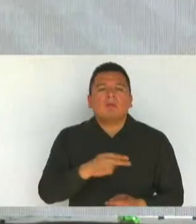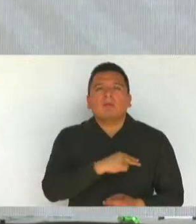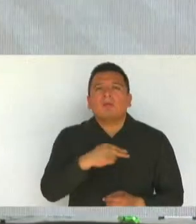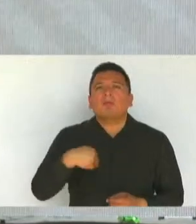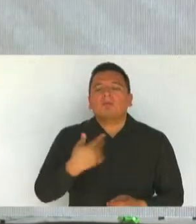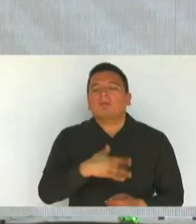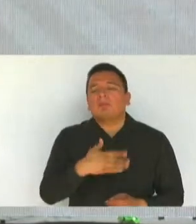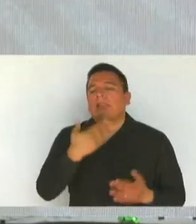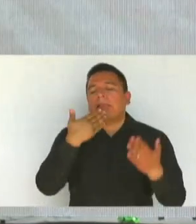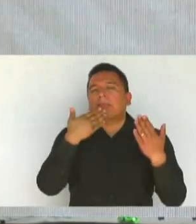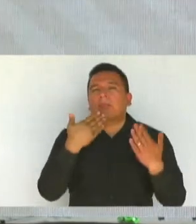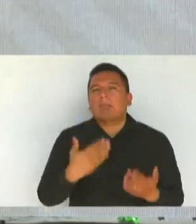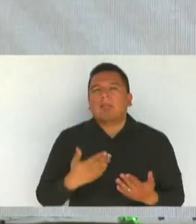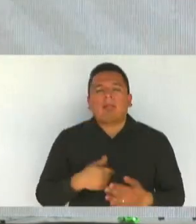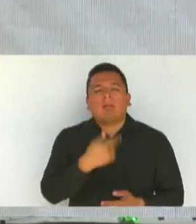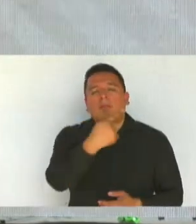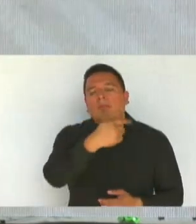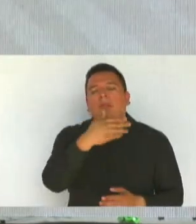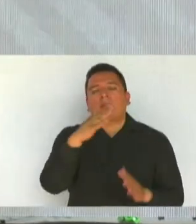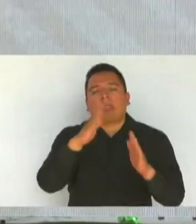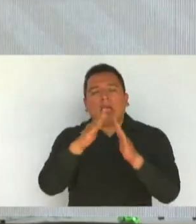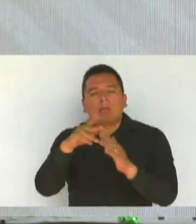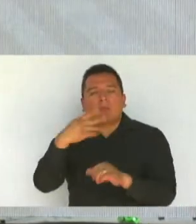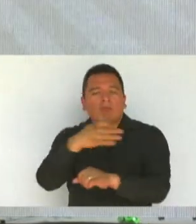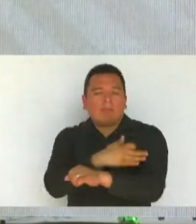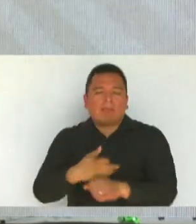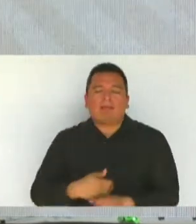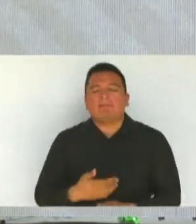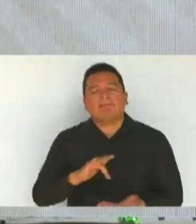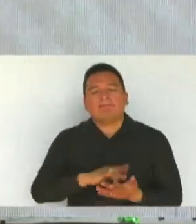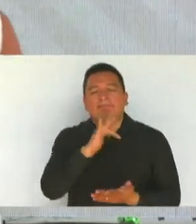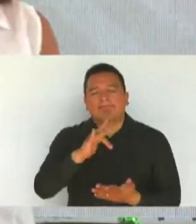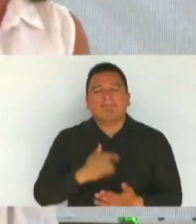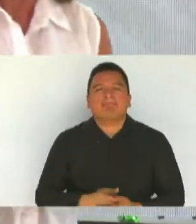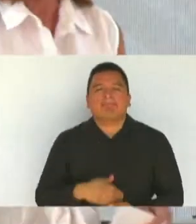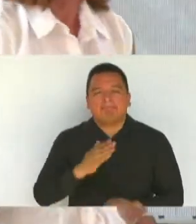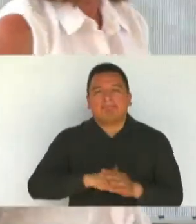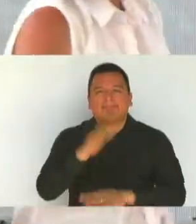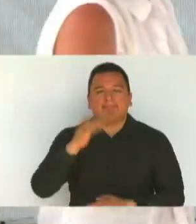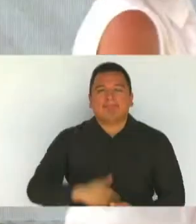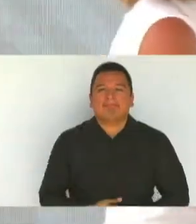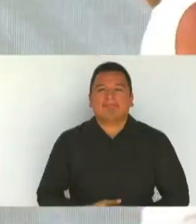bienestar en cada una de las casas de ustedes. Muchísimas gracias y enhorabuena.